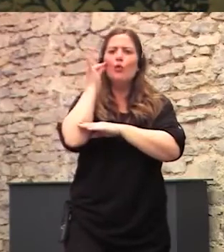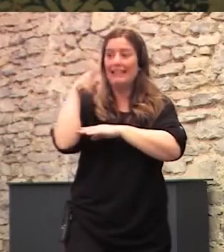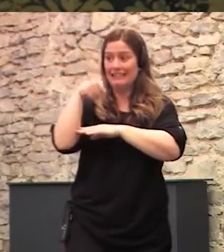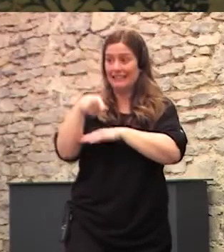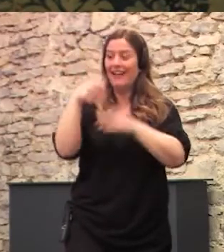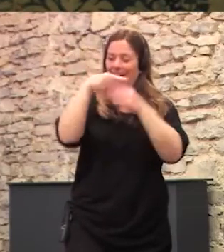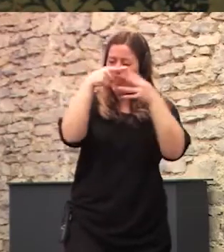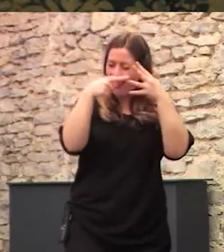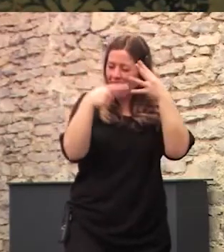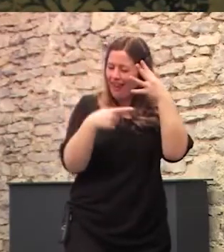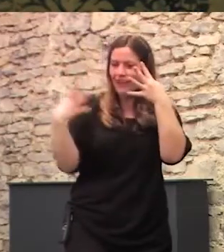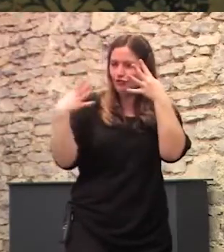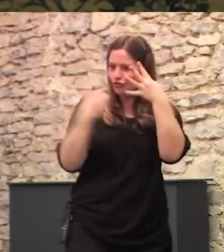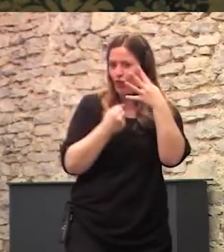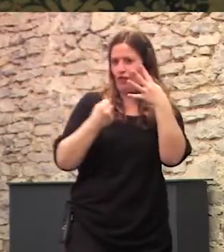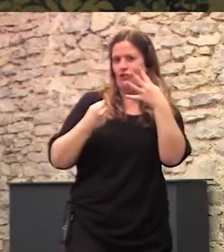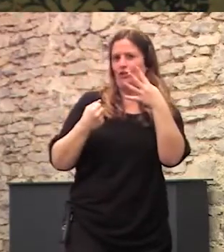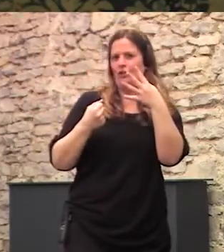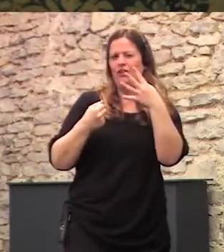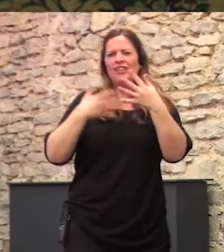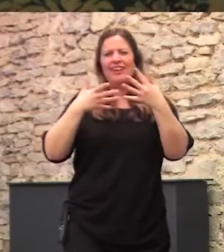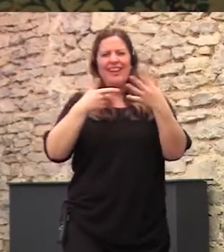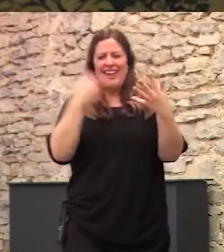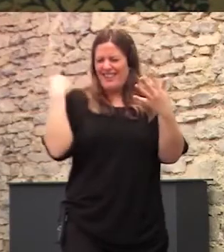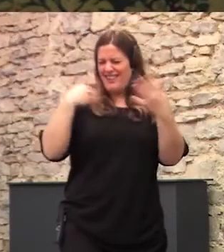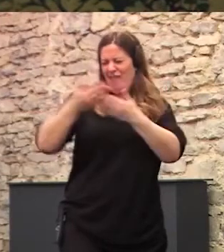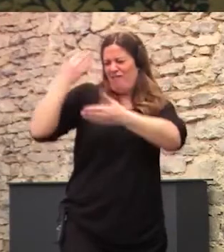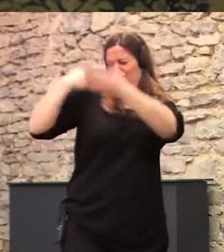puede explicar que hoy